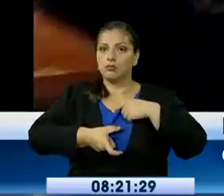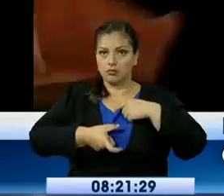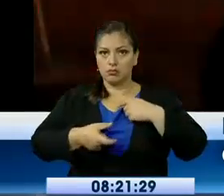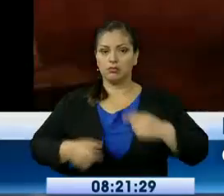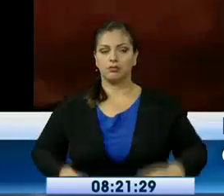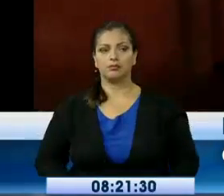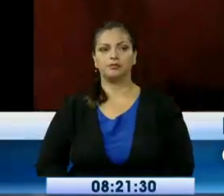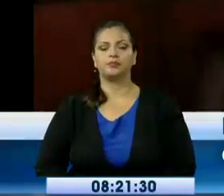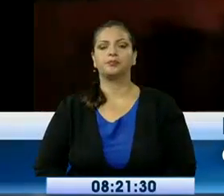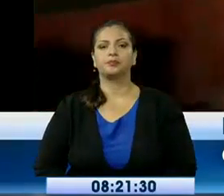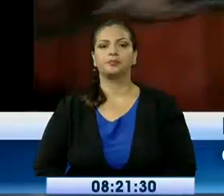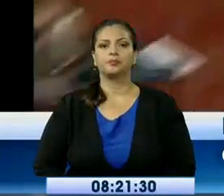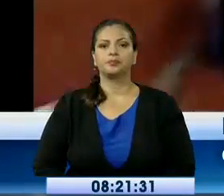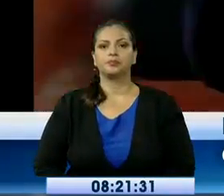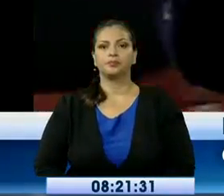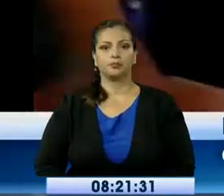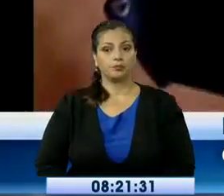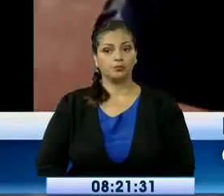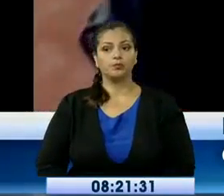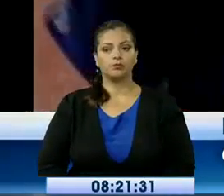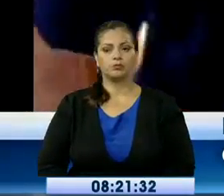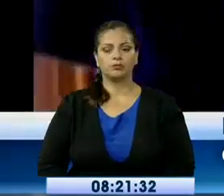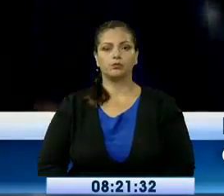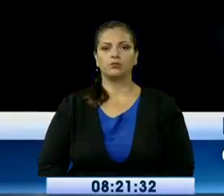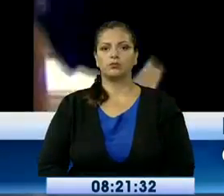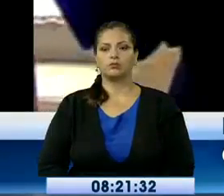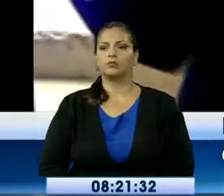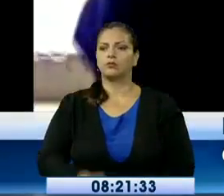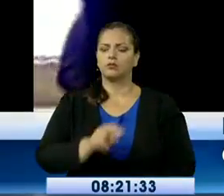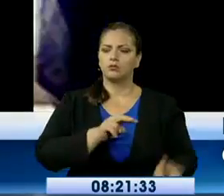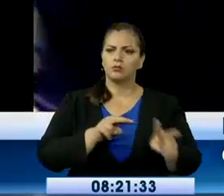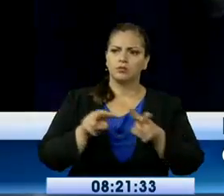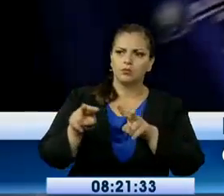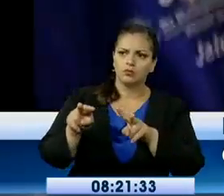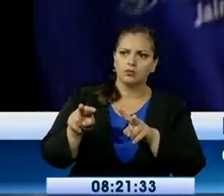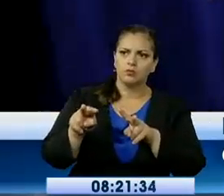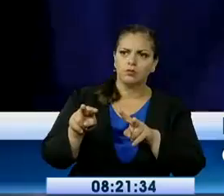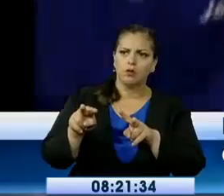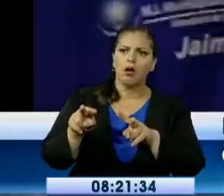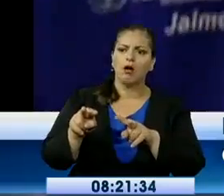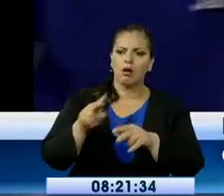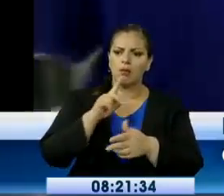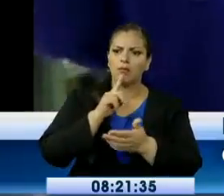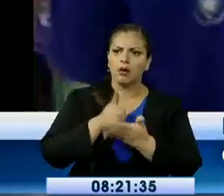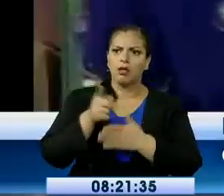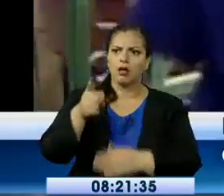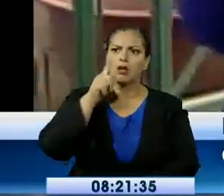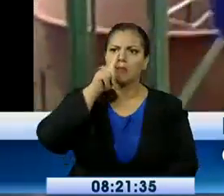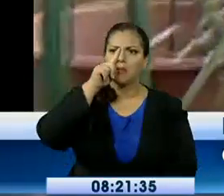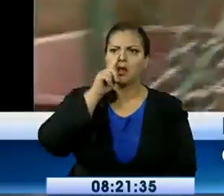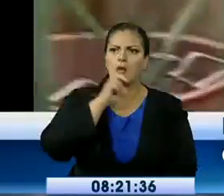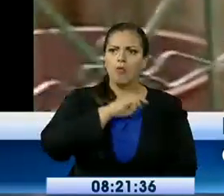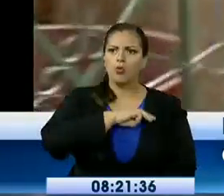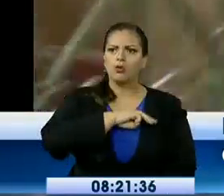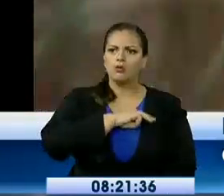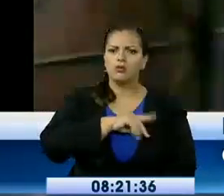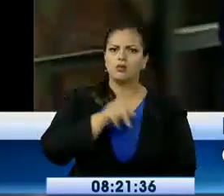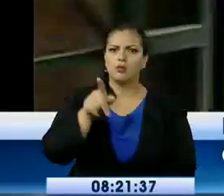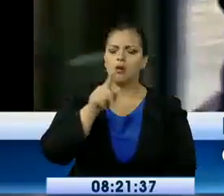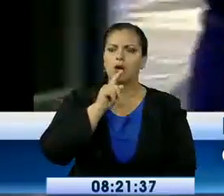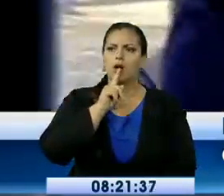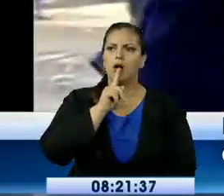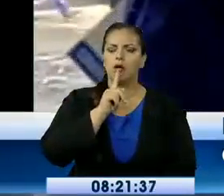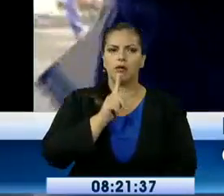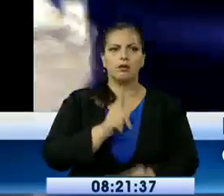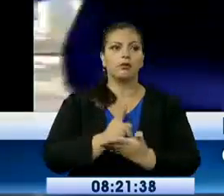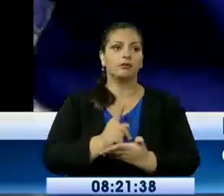las brigadas del municipio están plenamente identificadas, plenamente uniformadas. Es un grupo bastante amplio, o sea,